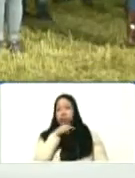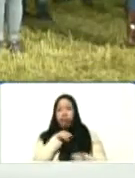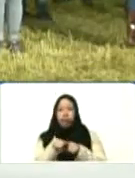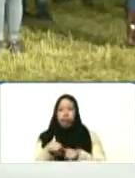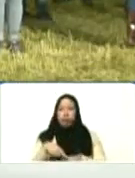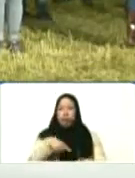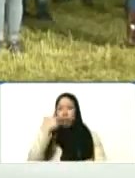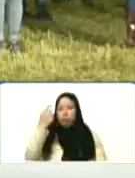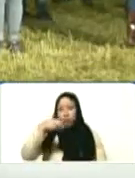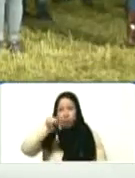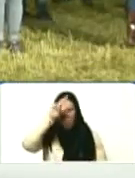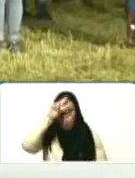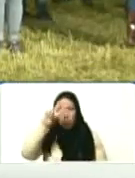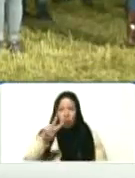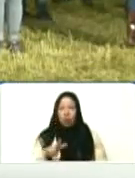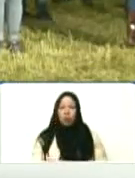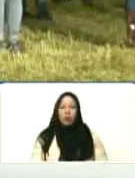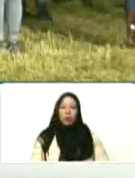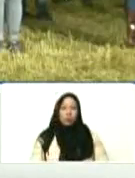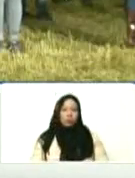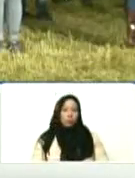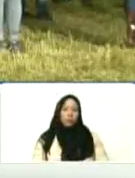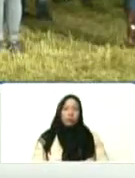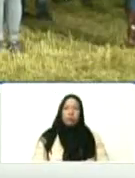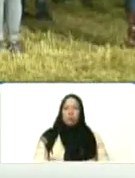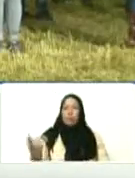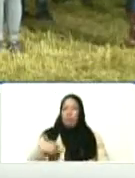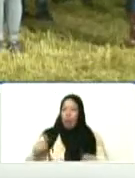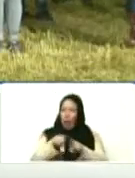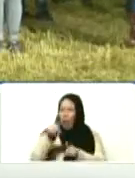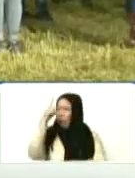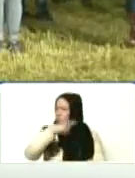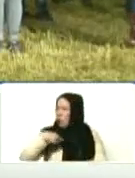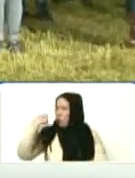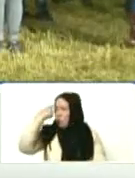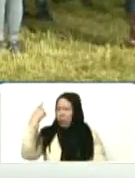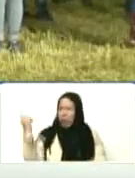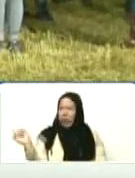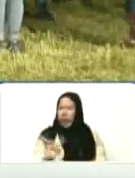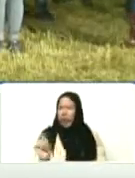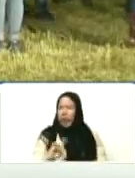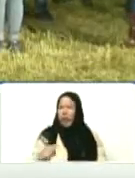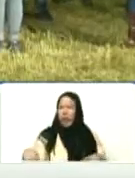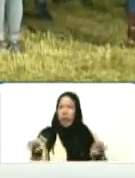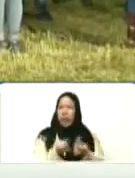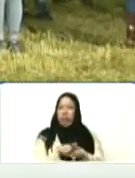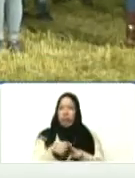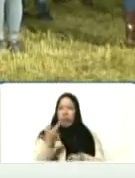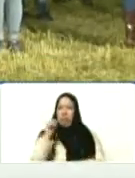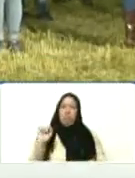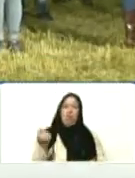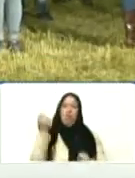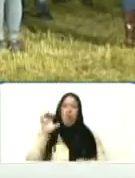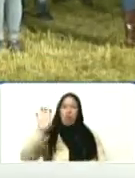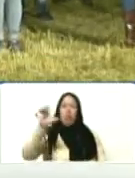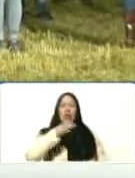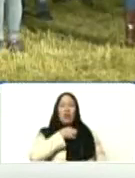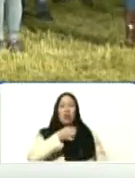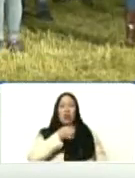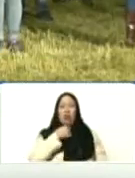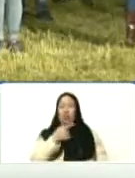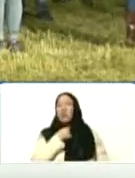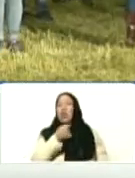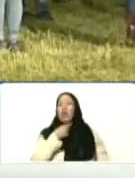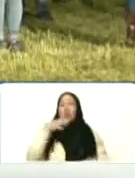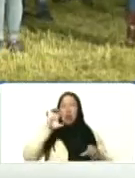¿vale? No te pareces nada, ¿vale? Lo primero que tienes que ser es patriota. Y tú eres un antipatria,